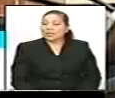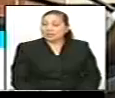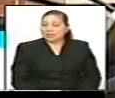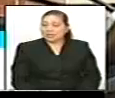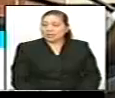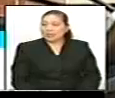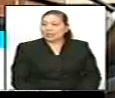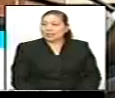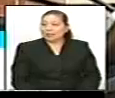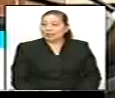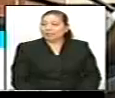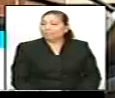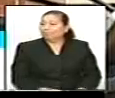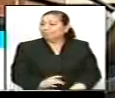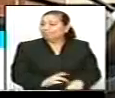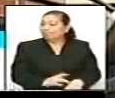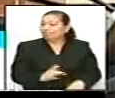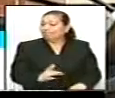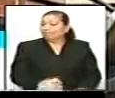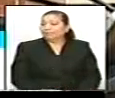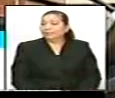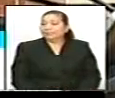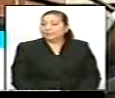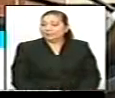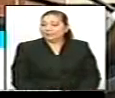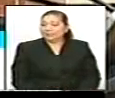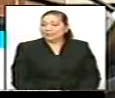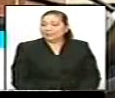todavía no son tangibles.